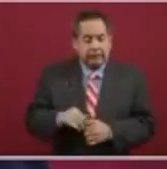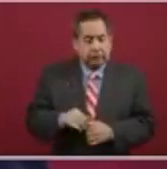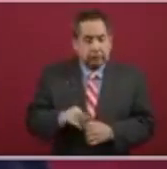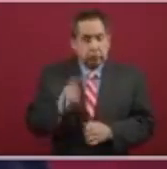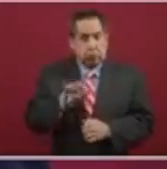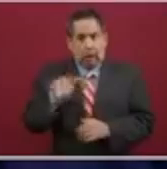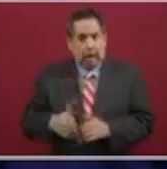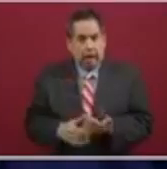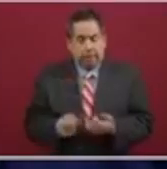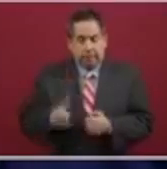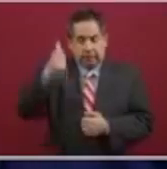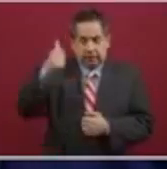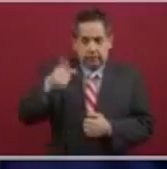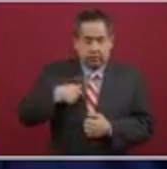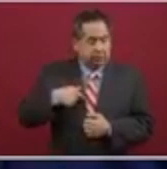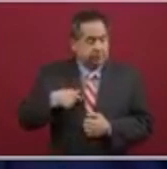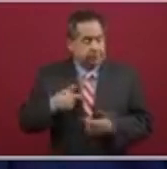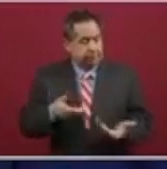atender a los jóvenes.